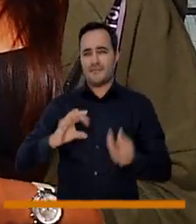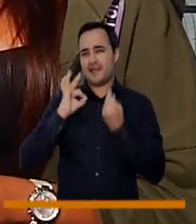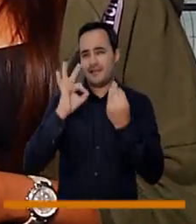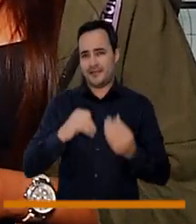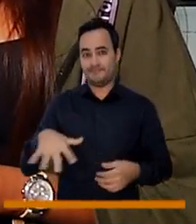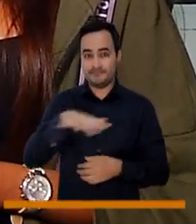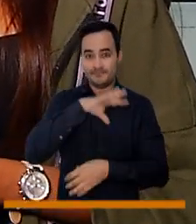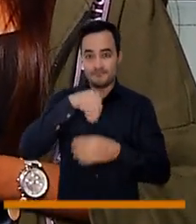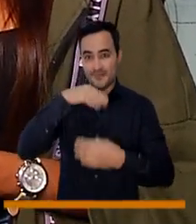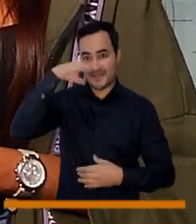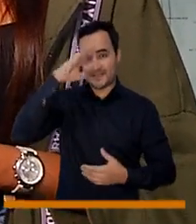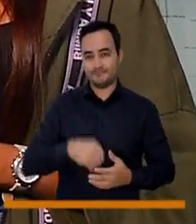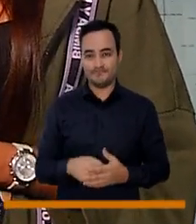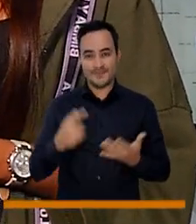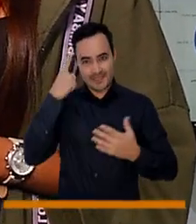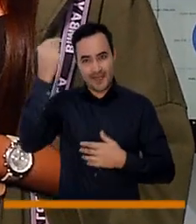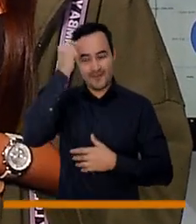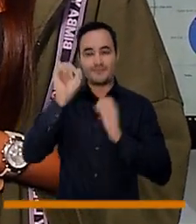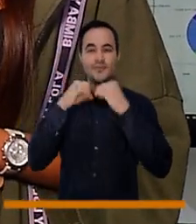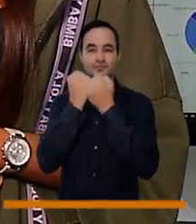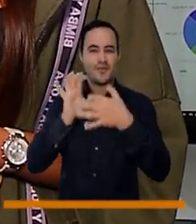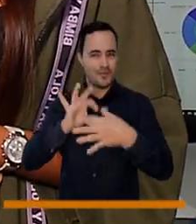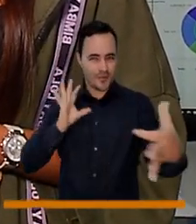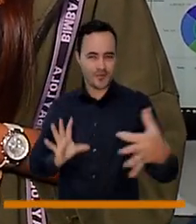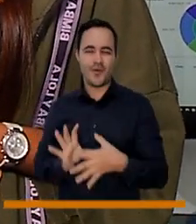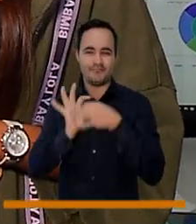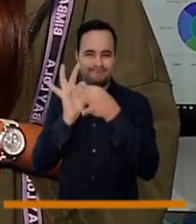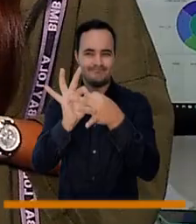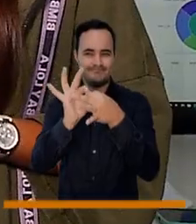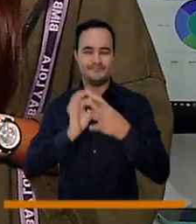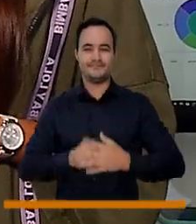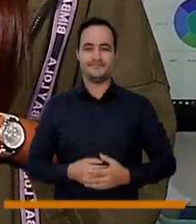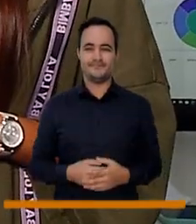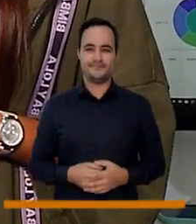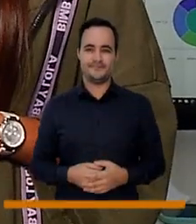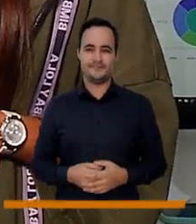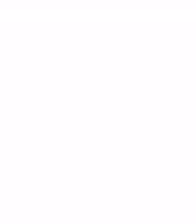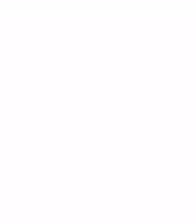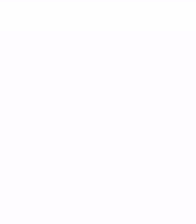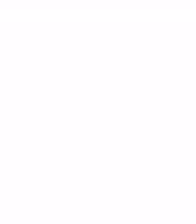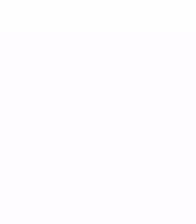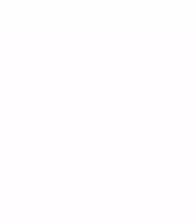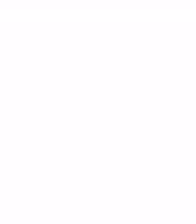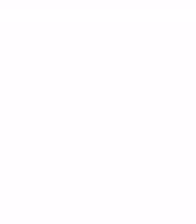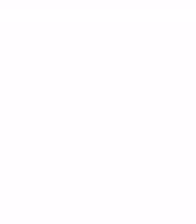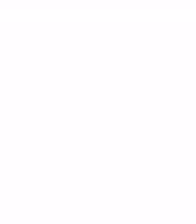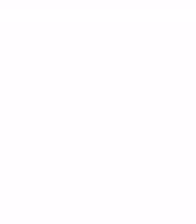positivamente la calidad de vida de los ciudadanos de Medellín, porque el consejo somos tú y yo.